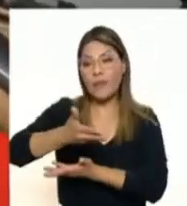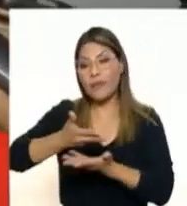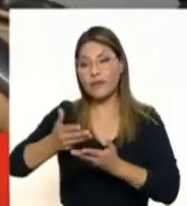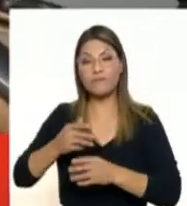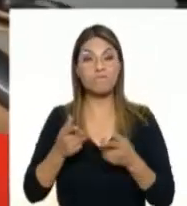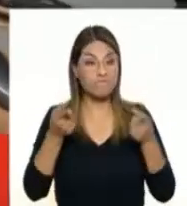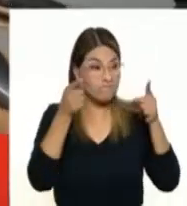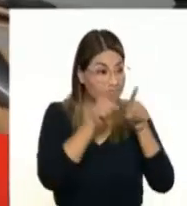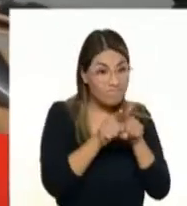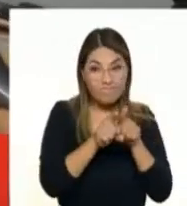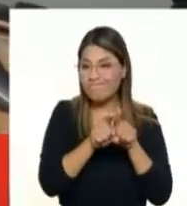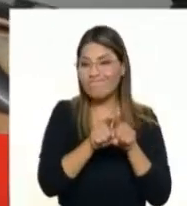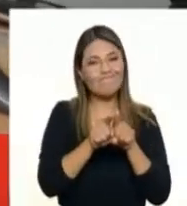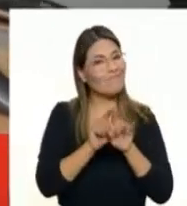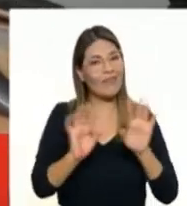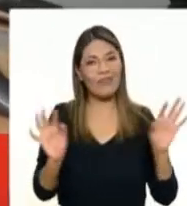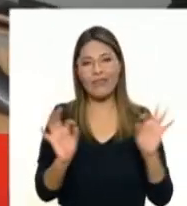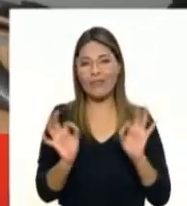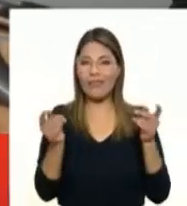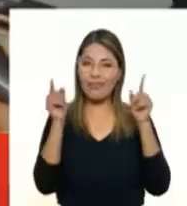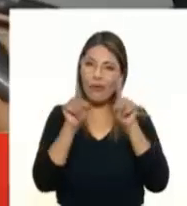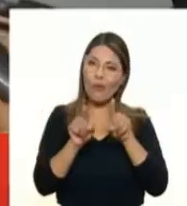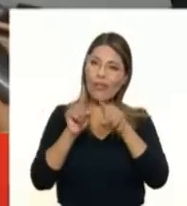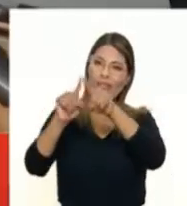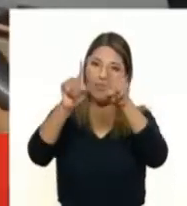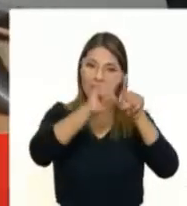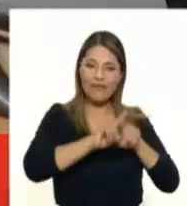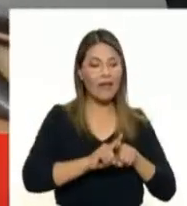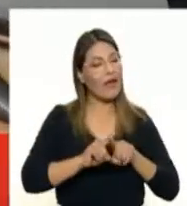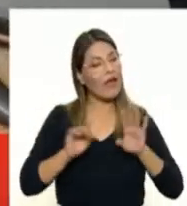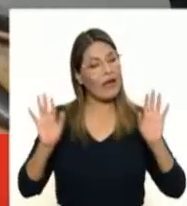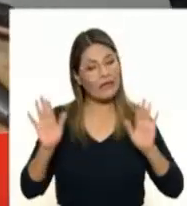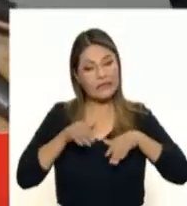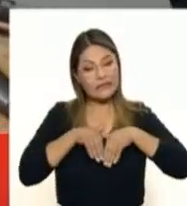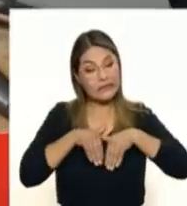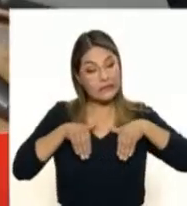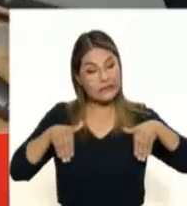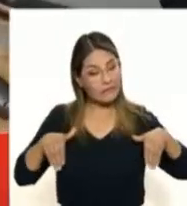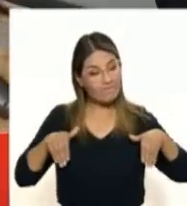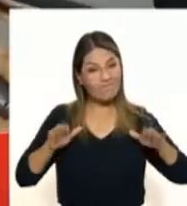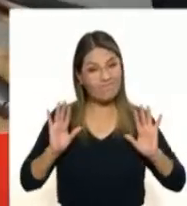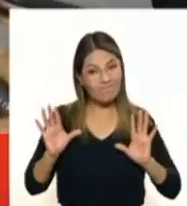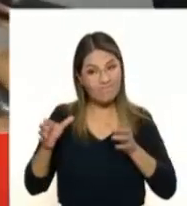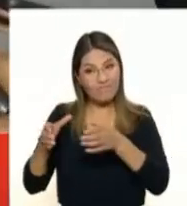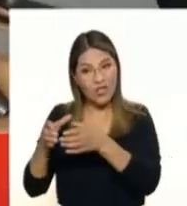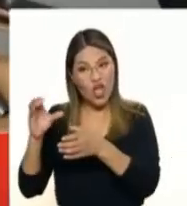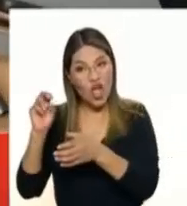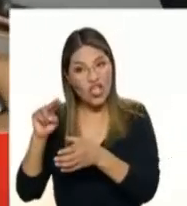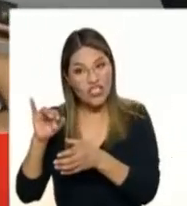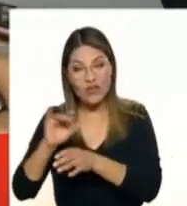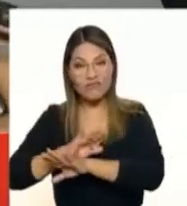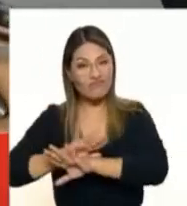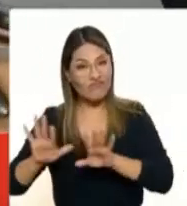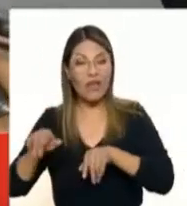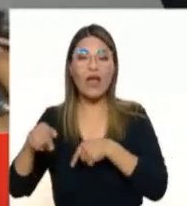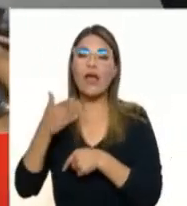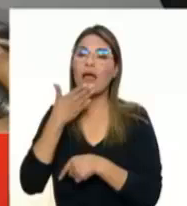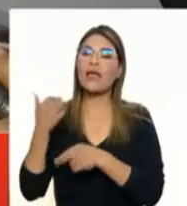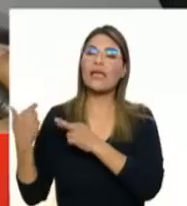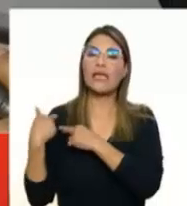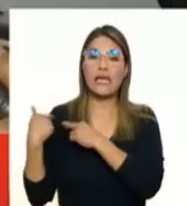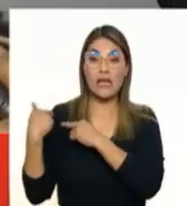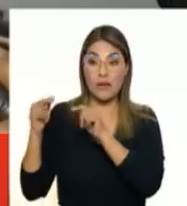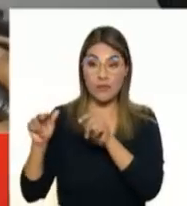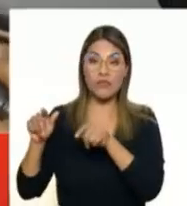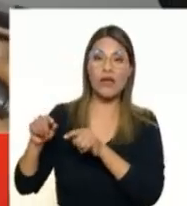no se ha alcanzado el acuerdo, en consecuencia ya este tema sale del Consejo Nacional de Trabajo e ingresa ya a